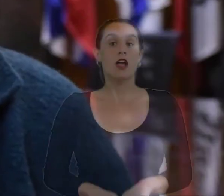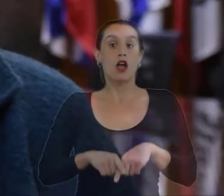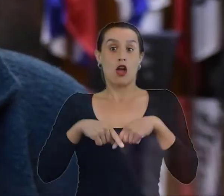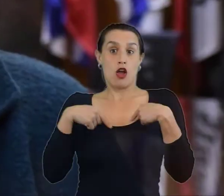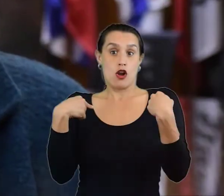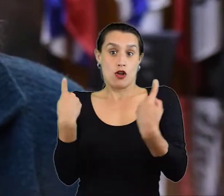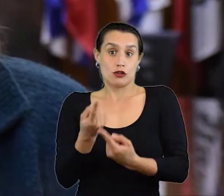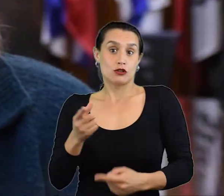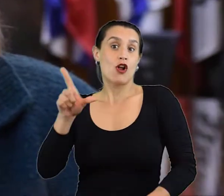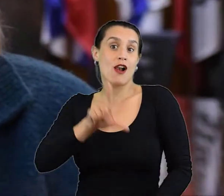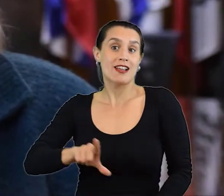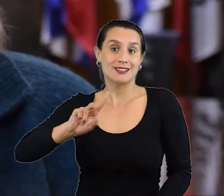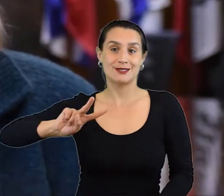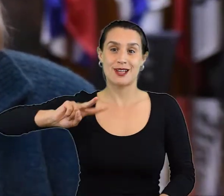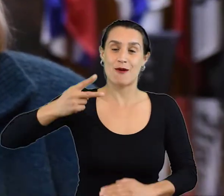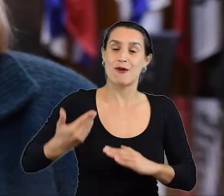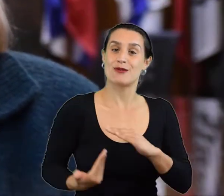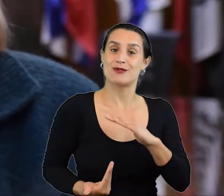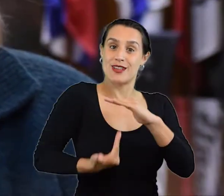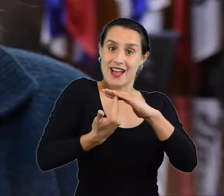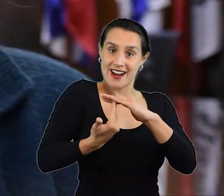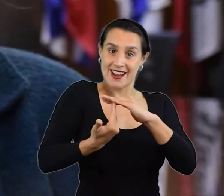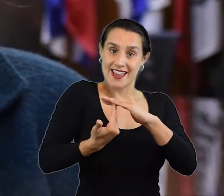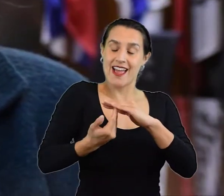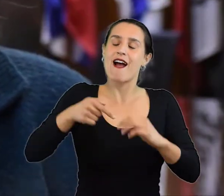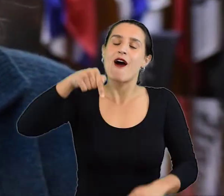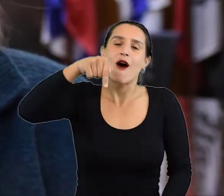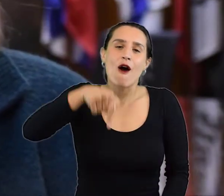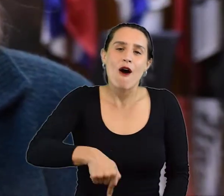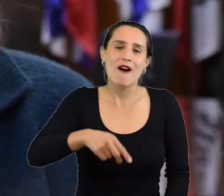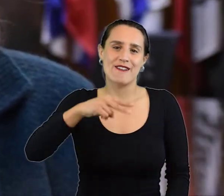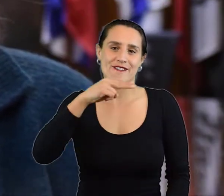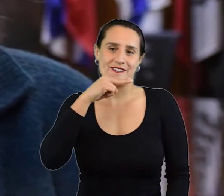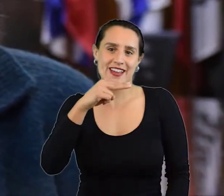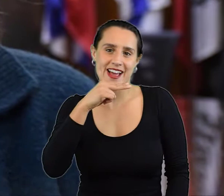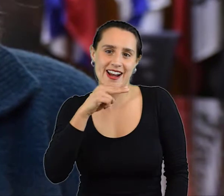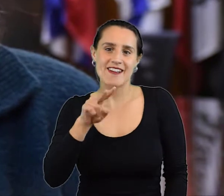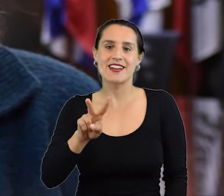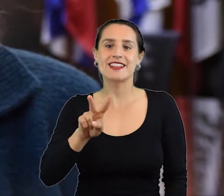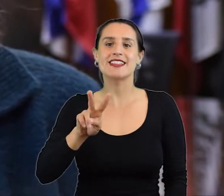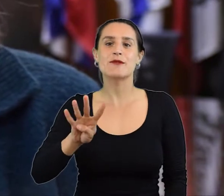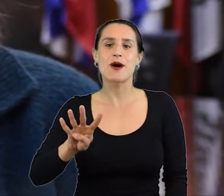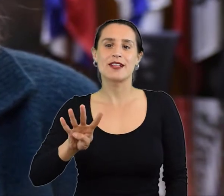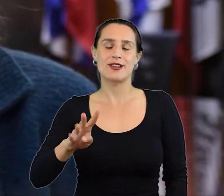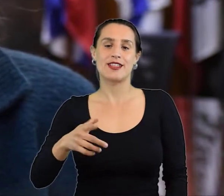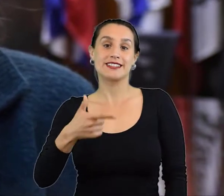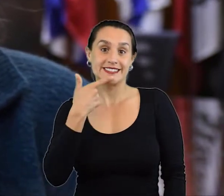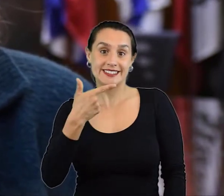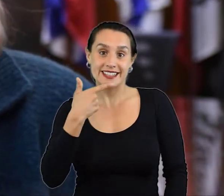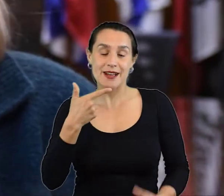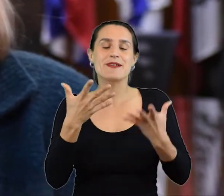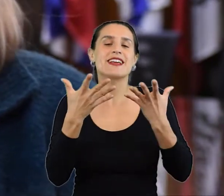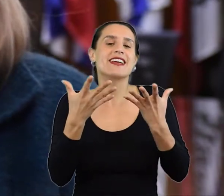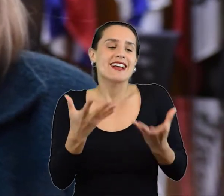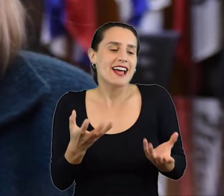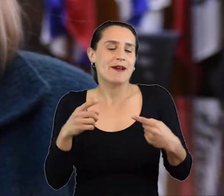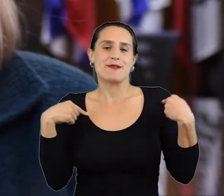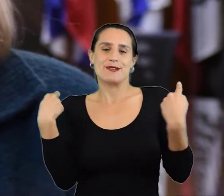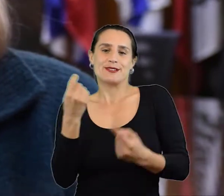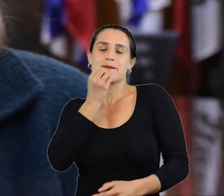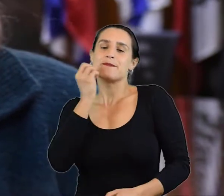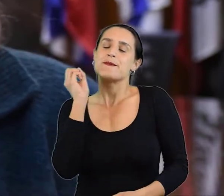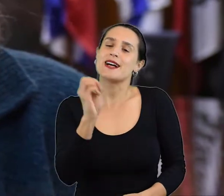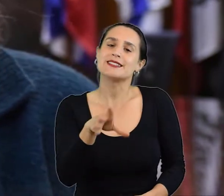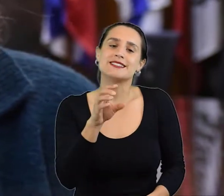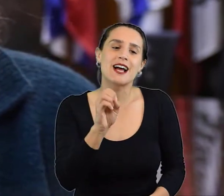la dirección general de educación secundaria hoy viernes 24 de septiembre quiere mandar un